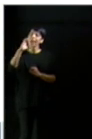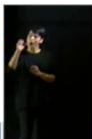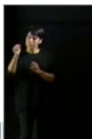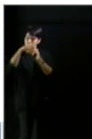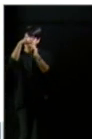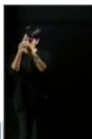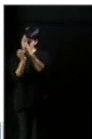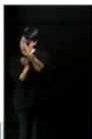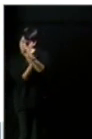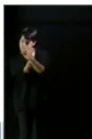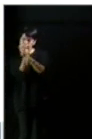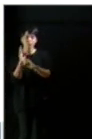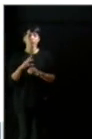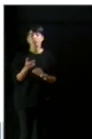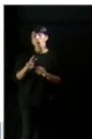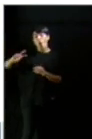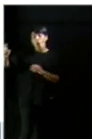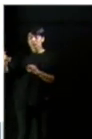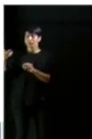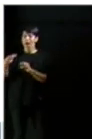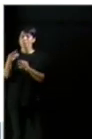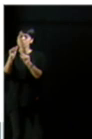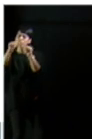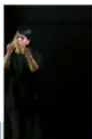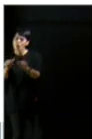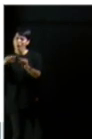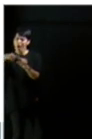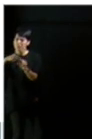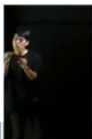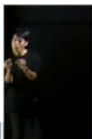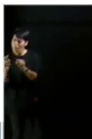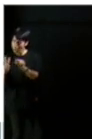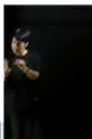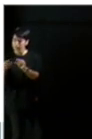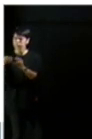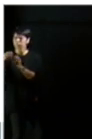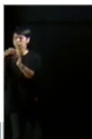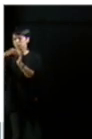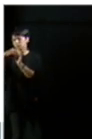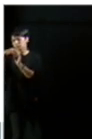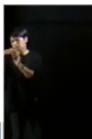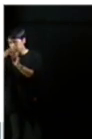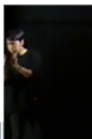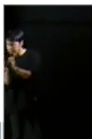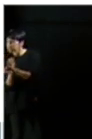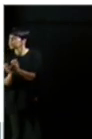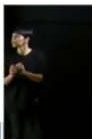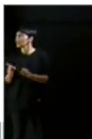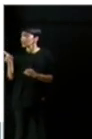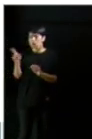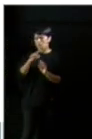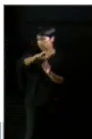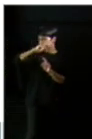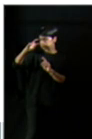variedad de bacilos pero que tienen forma como de habichuela que son los vidrios con esto que quiero que os quedéis que hay gran variedad